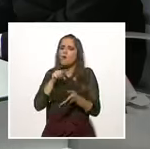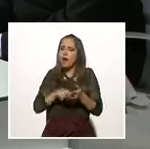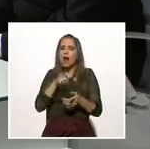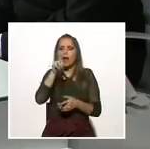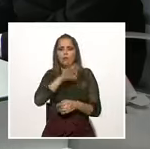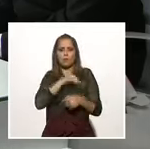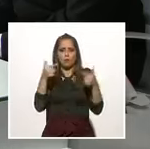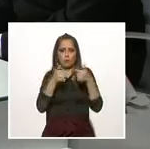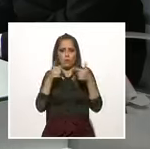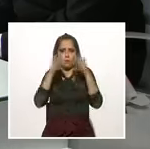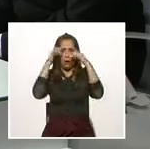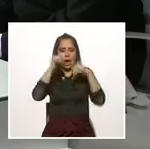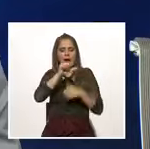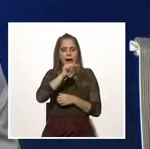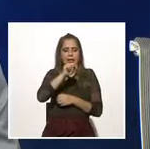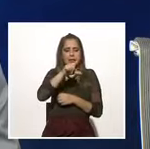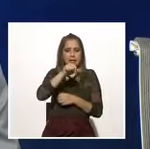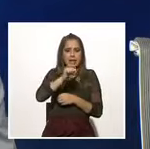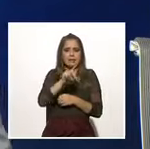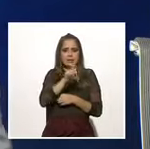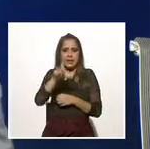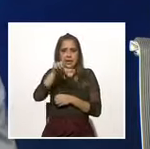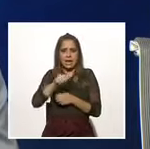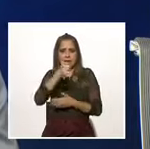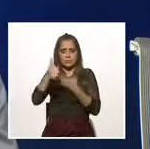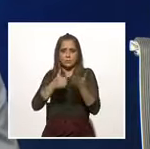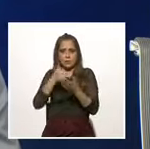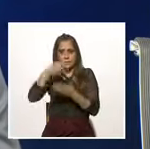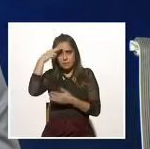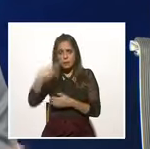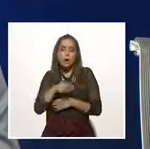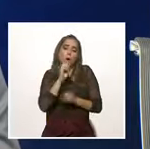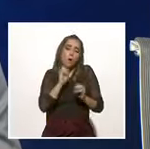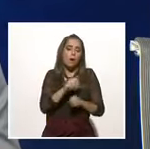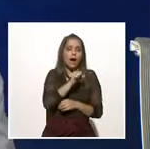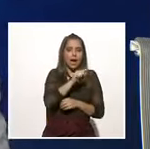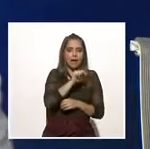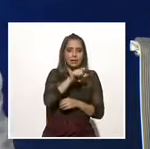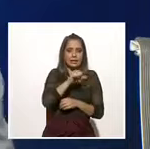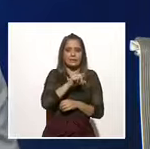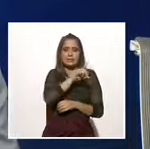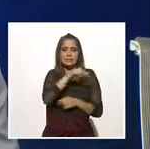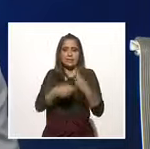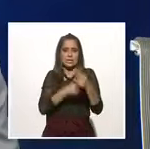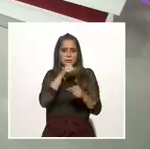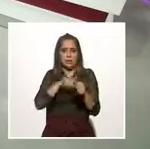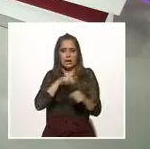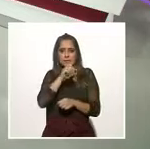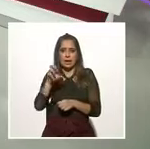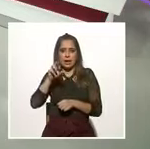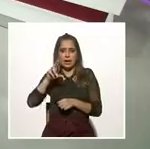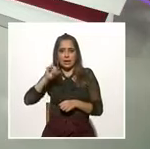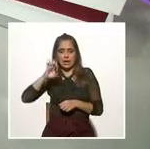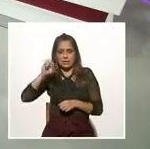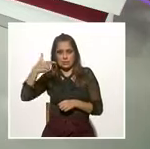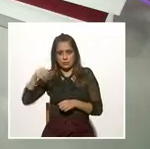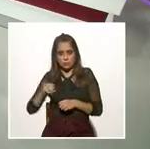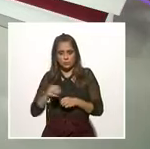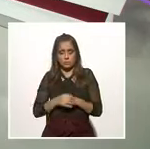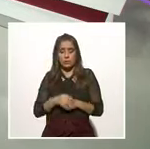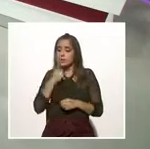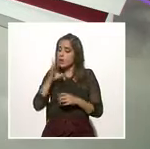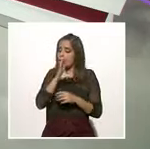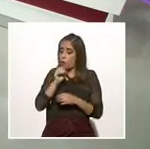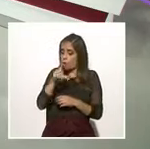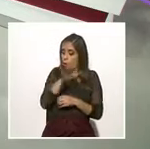googleas el Atlas de la Ciudad de México o el Atlas Nacional de Riesgos, que son los dos. Tienen... Pero te dice tu colonia, ¿no? Te